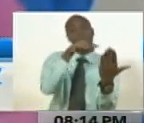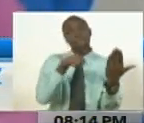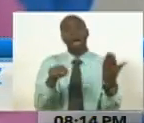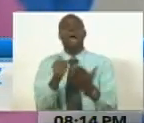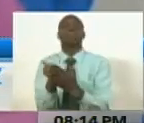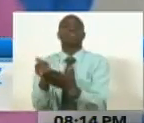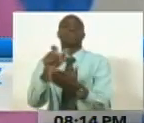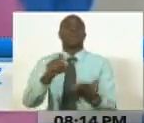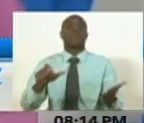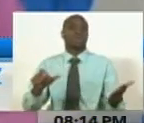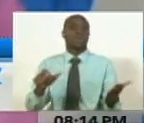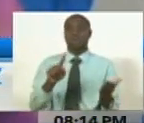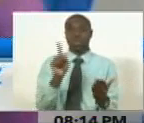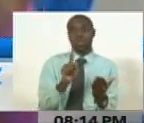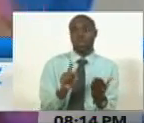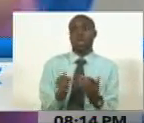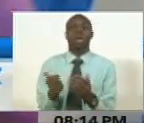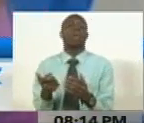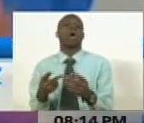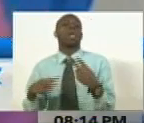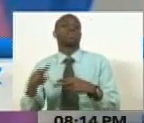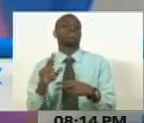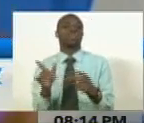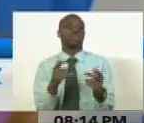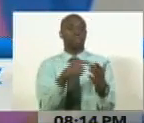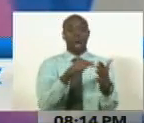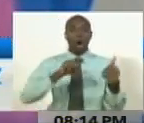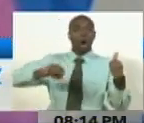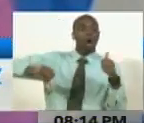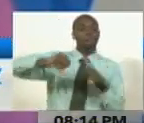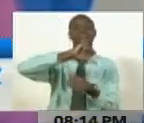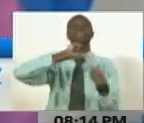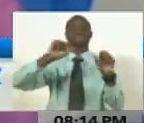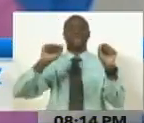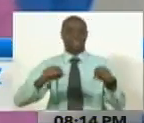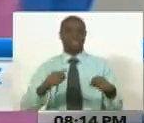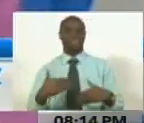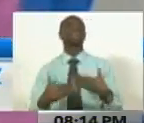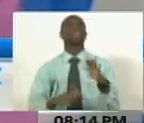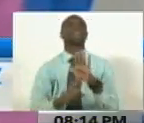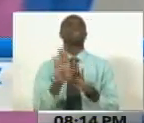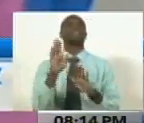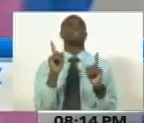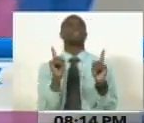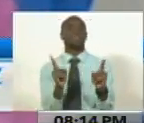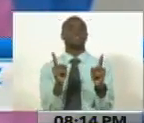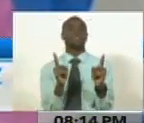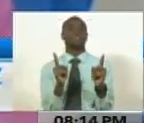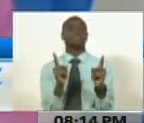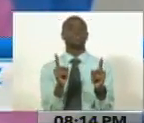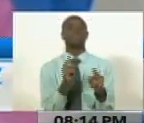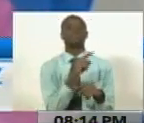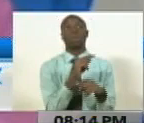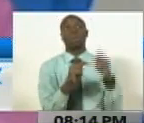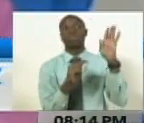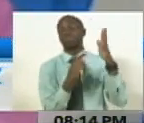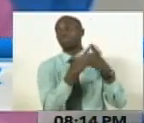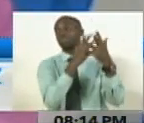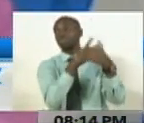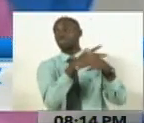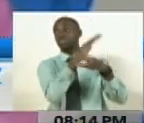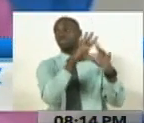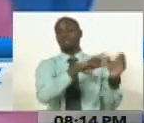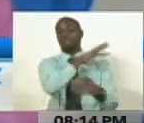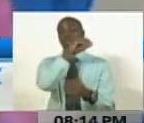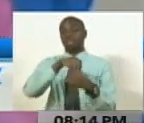cooperación. Ya hemos dicho, cooperaciones concretas que pueden dar. Signatarios del ignominioso